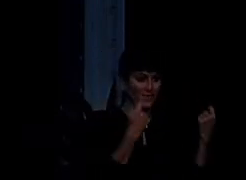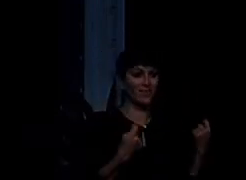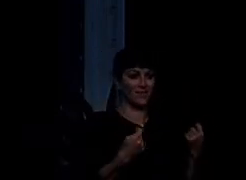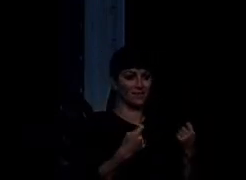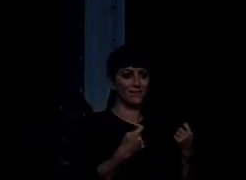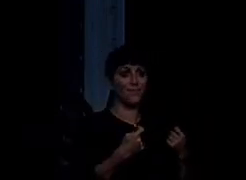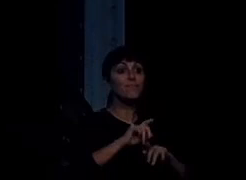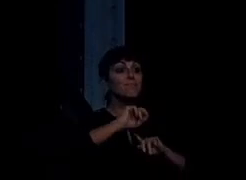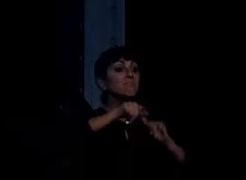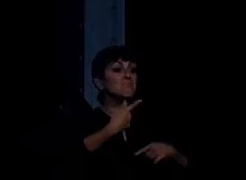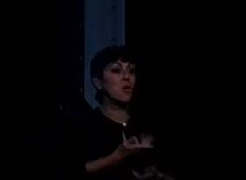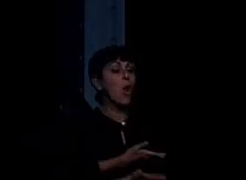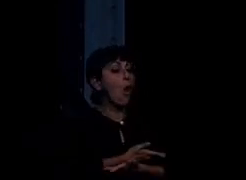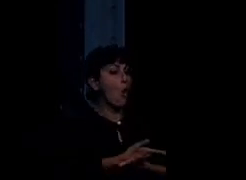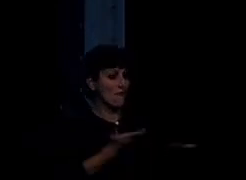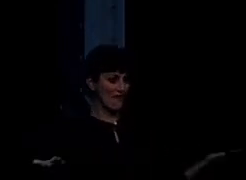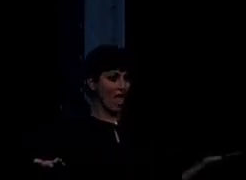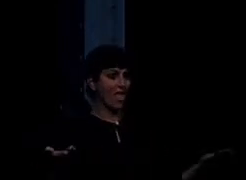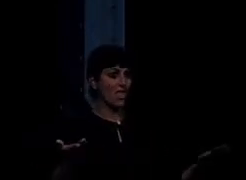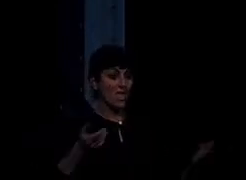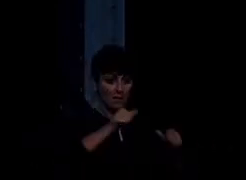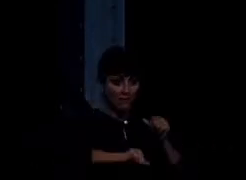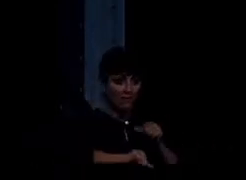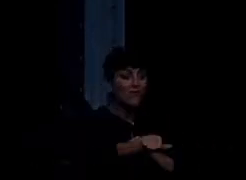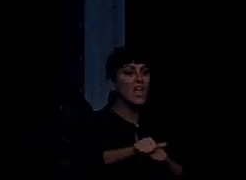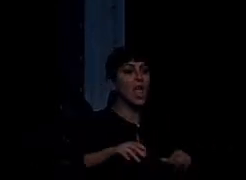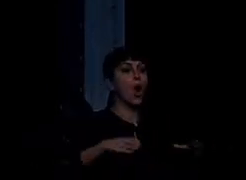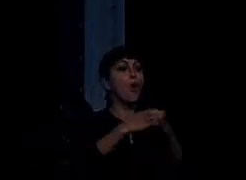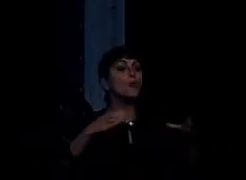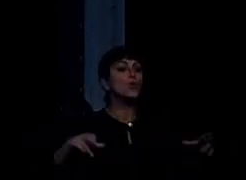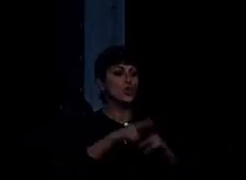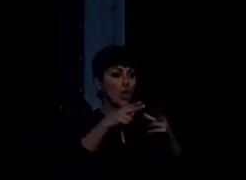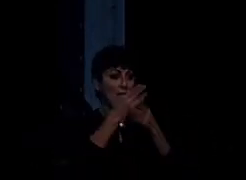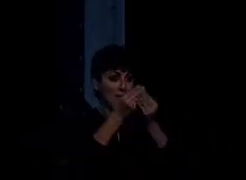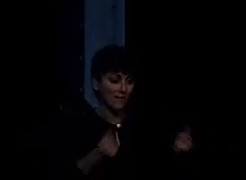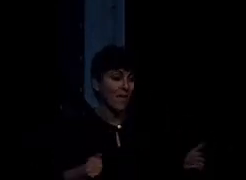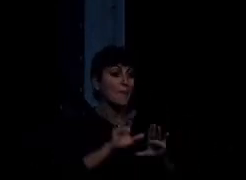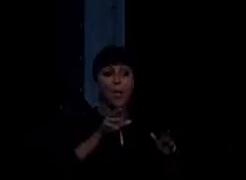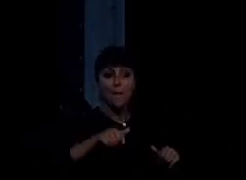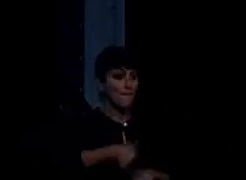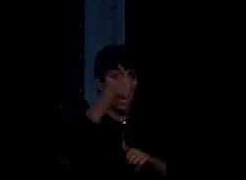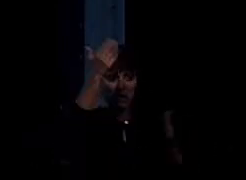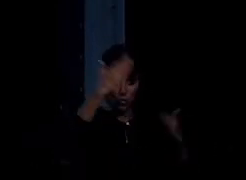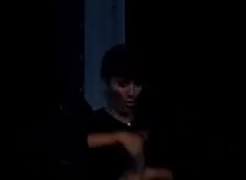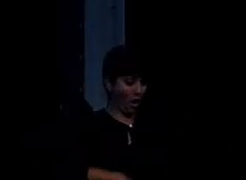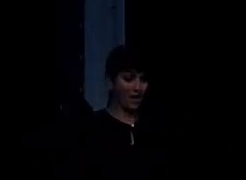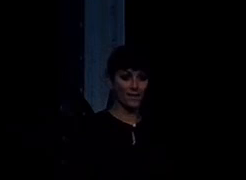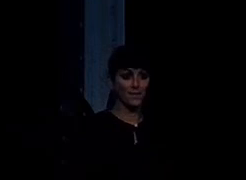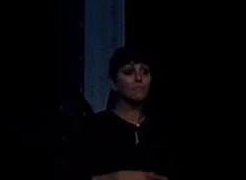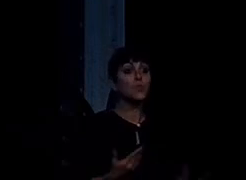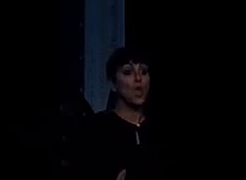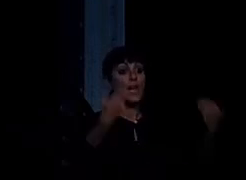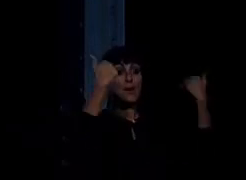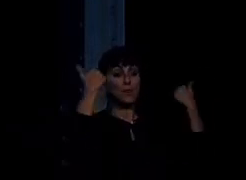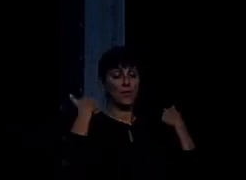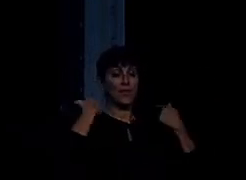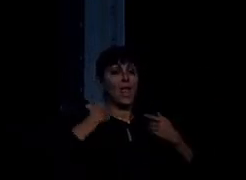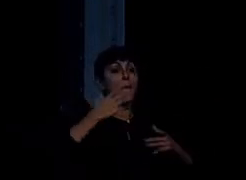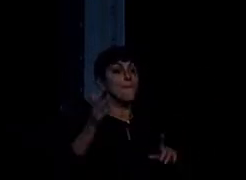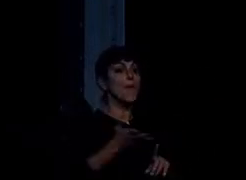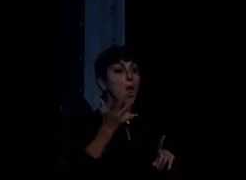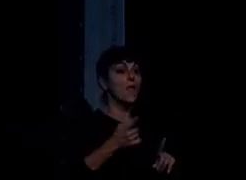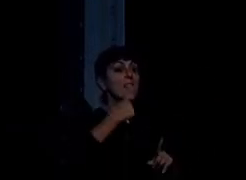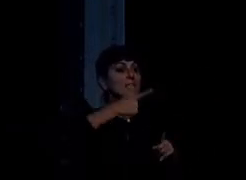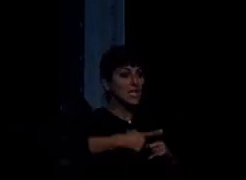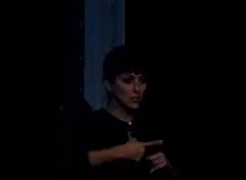necesario confiar en que no existirá nada que se parezca al conjunto social. Esta definición nos responsabiliza de la violencia sexual y nos pone en